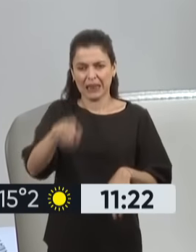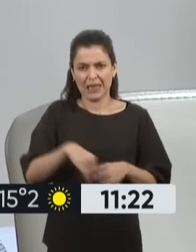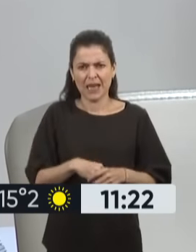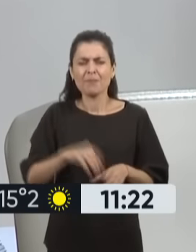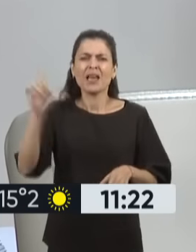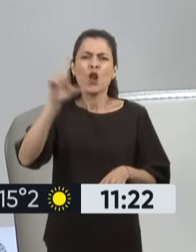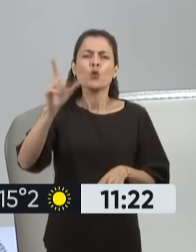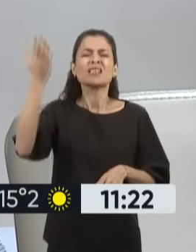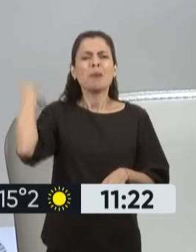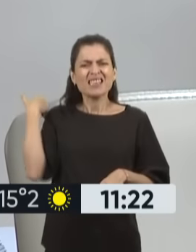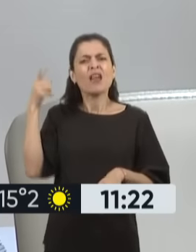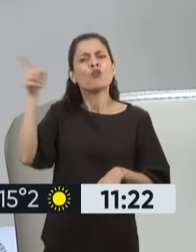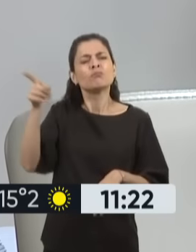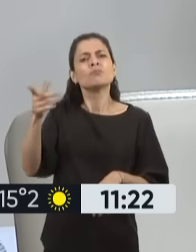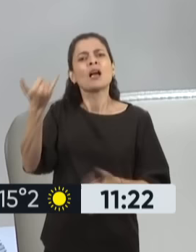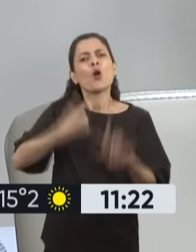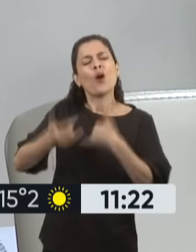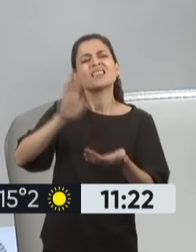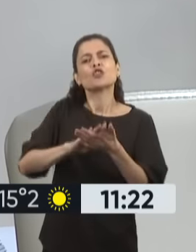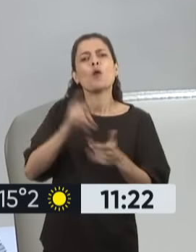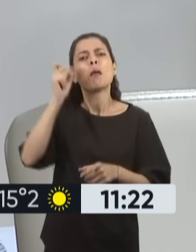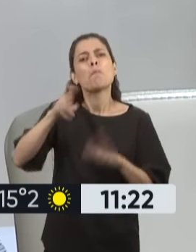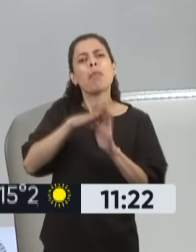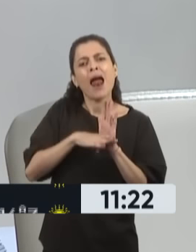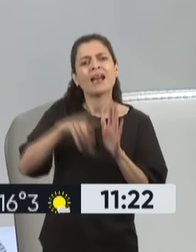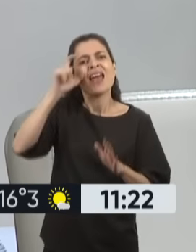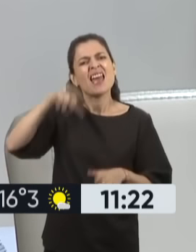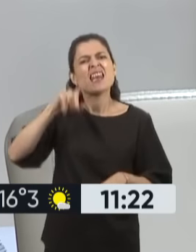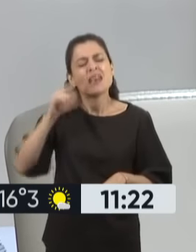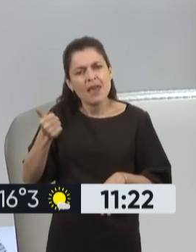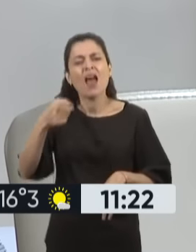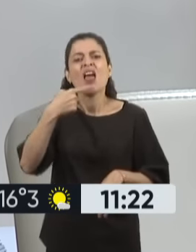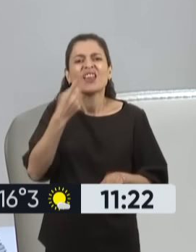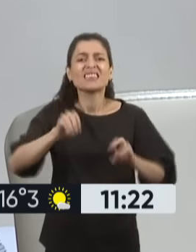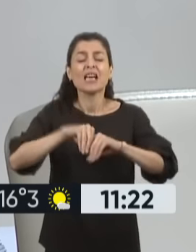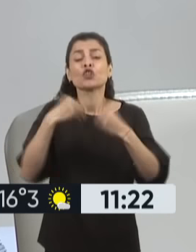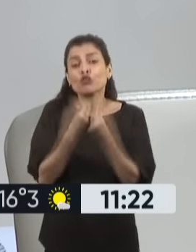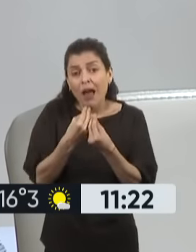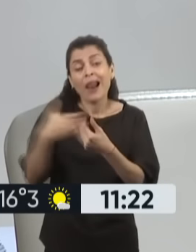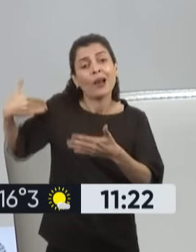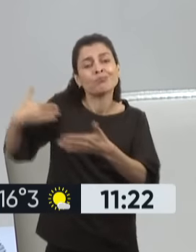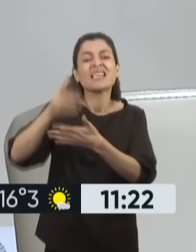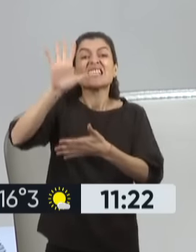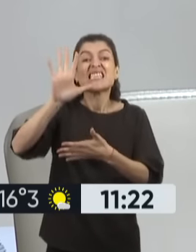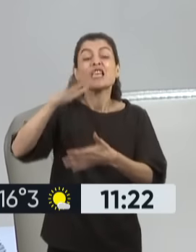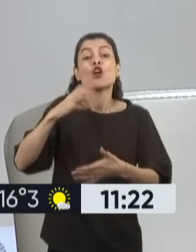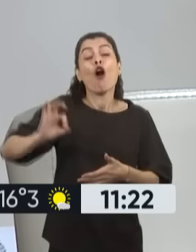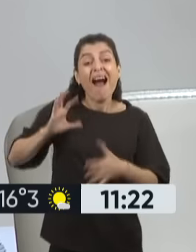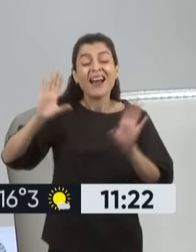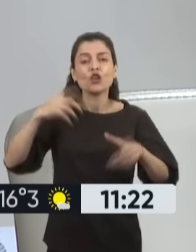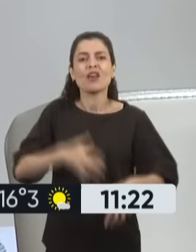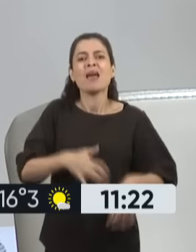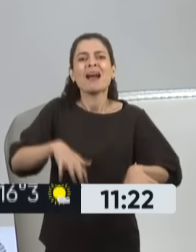lunes pasado usted habló de un rediseño del plan enia que es un programa que en 5 años redujo en un 50% la tasa de embarazo